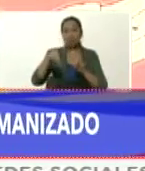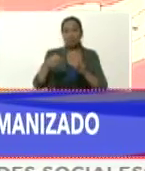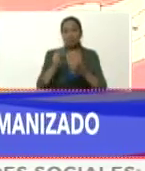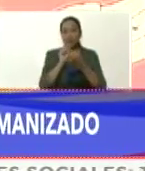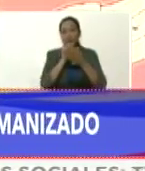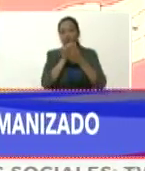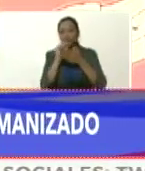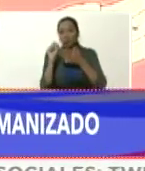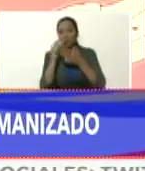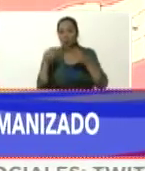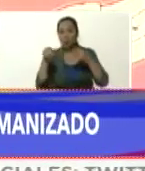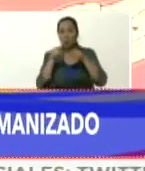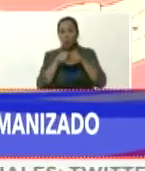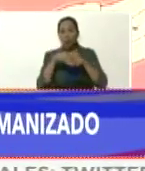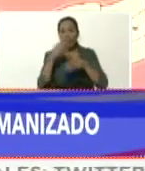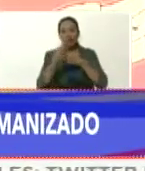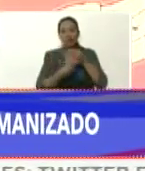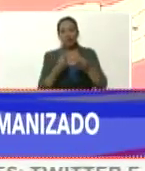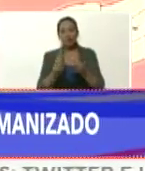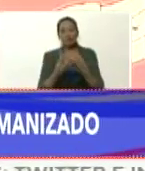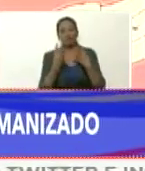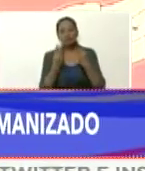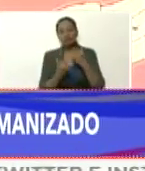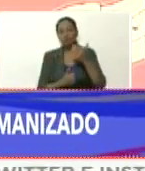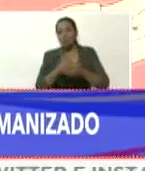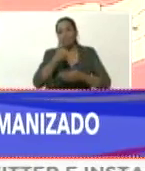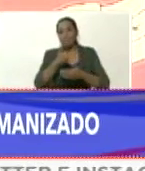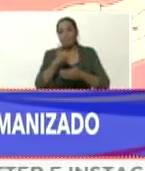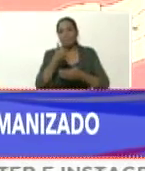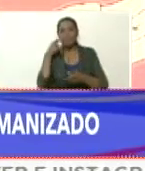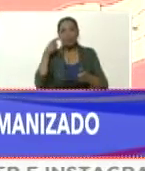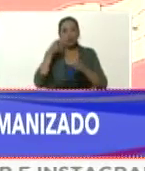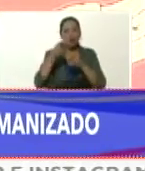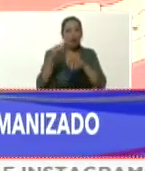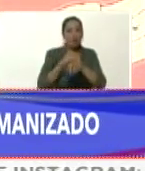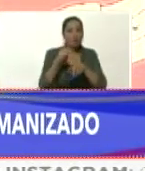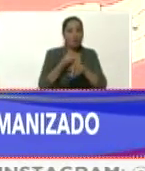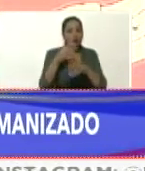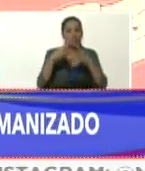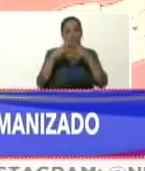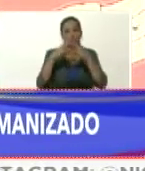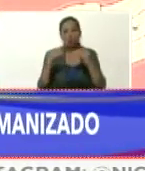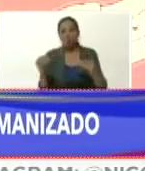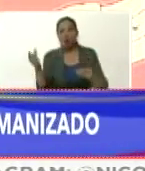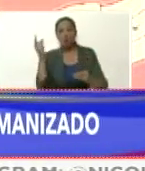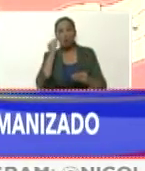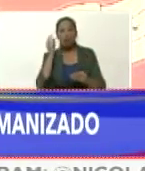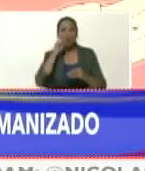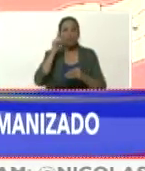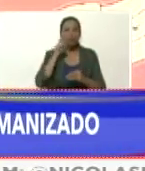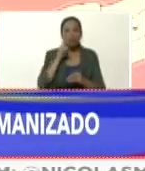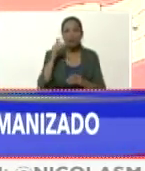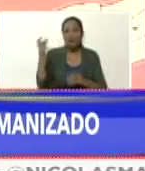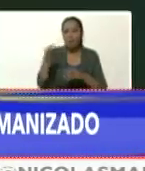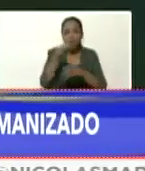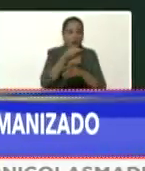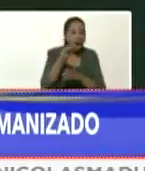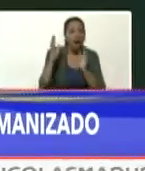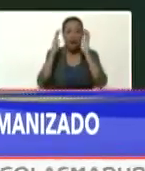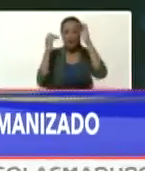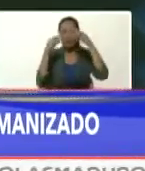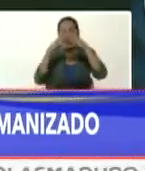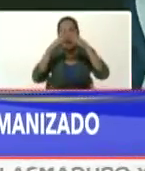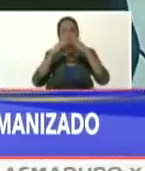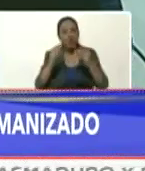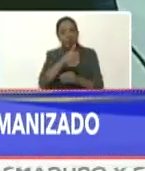subrayo, hay que hacer mucho más, ir a la búsqueda de todas las mujeres embarazadas, atenderlas a